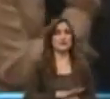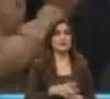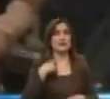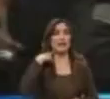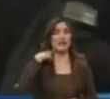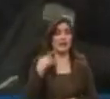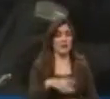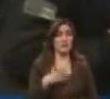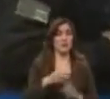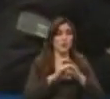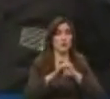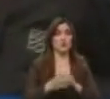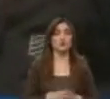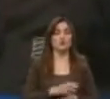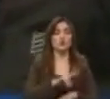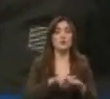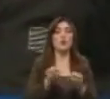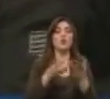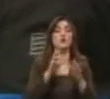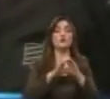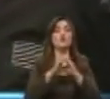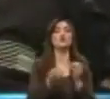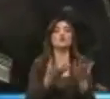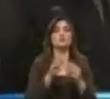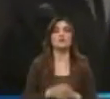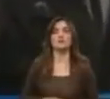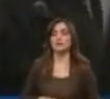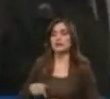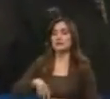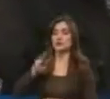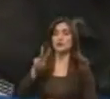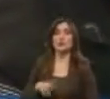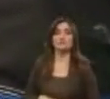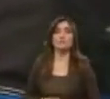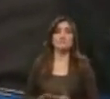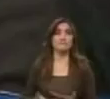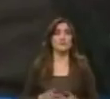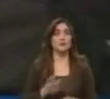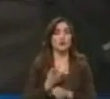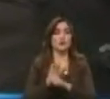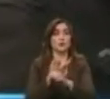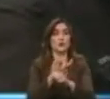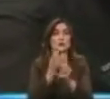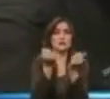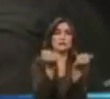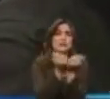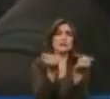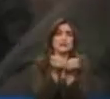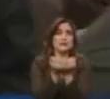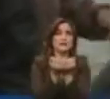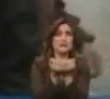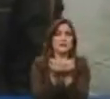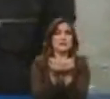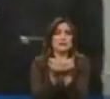¿Normalmente cuántos buses toma usted? Dos. ¿Y hoy? Hoy dos igual, pero viene en el trole, pero muy aglomerado, muy,